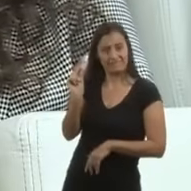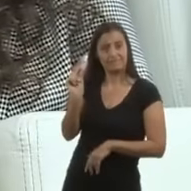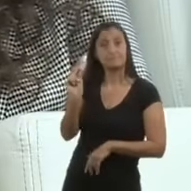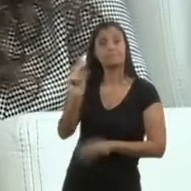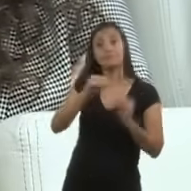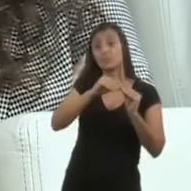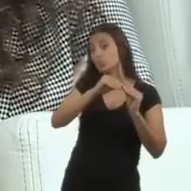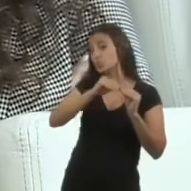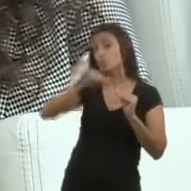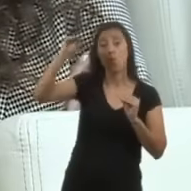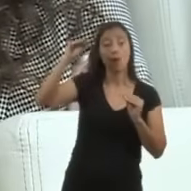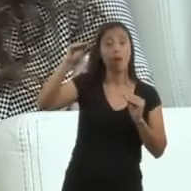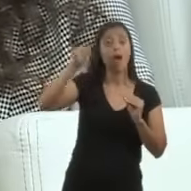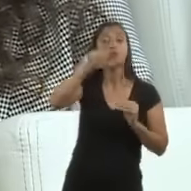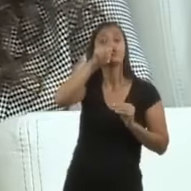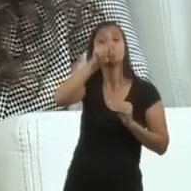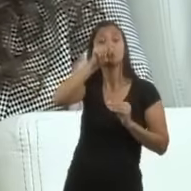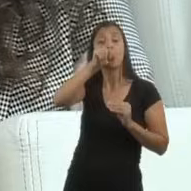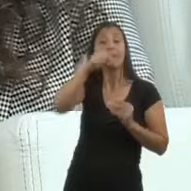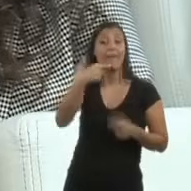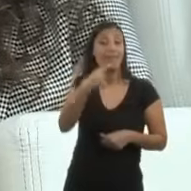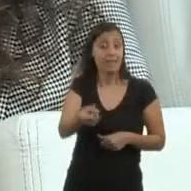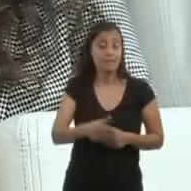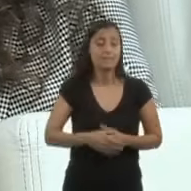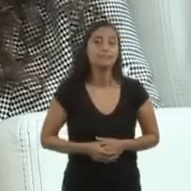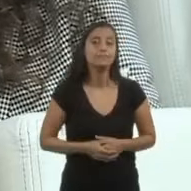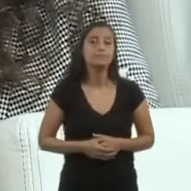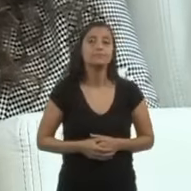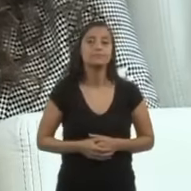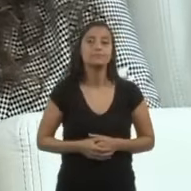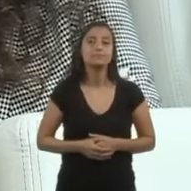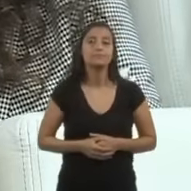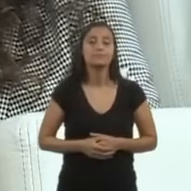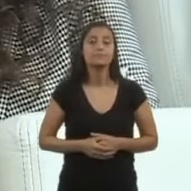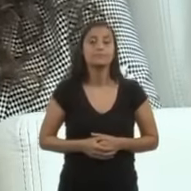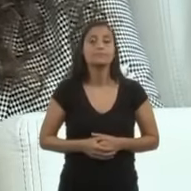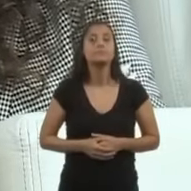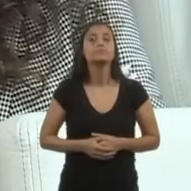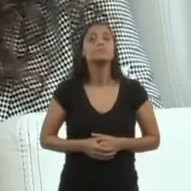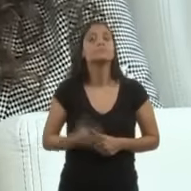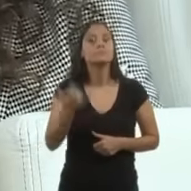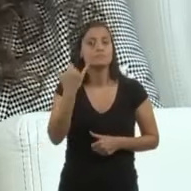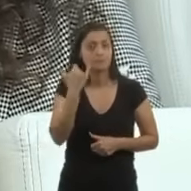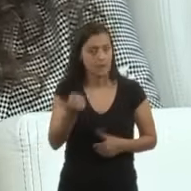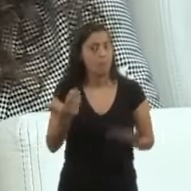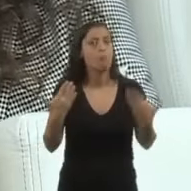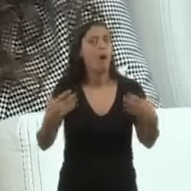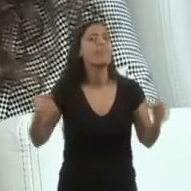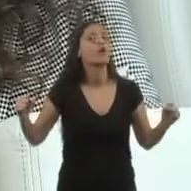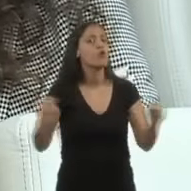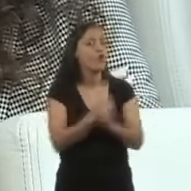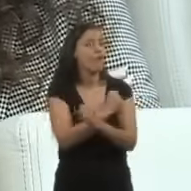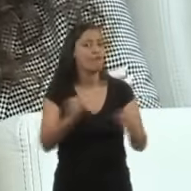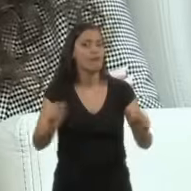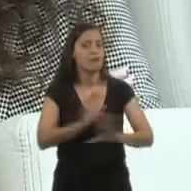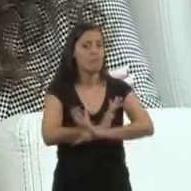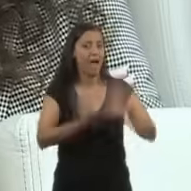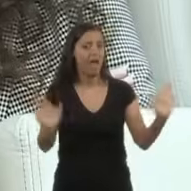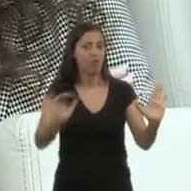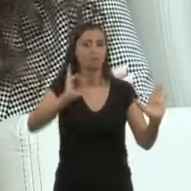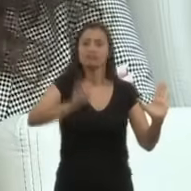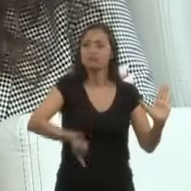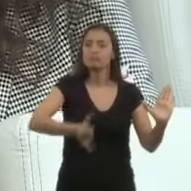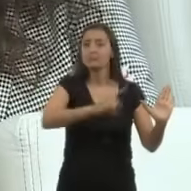posteó un tweet donde dice que está en condiciones de confirmar sin lugar a ninguna